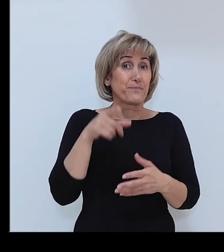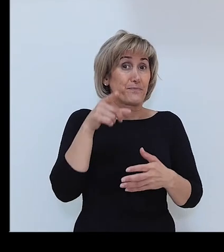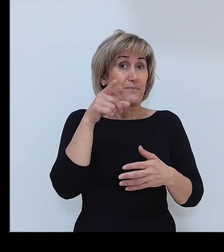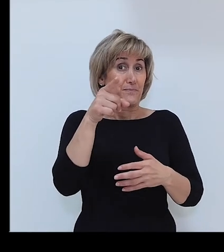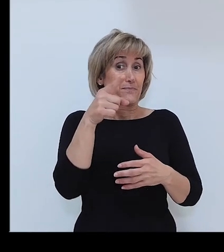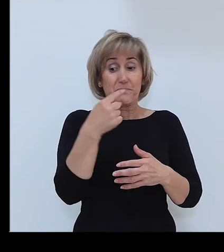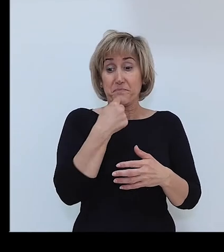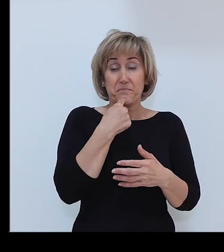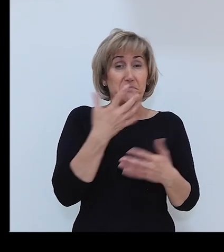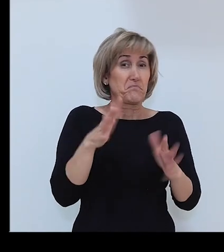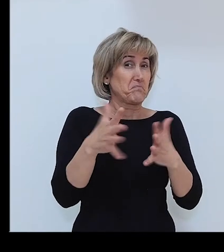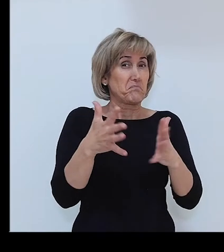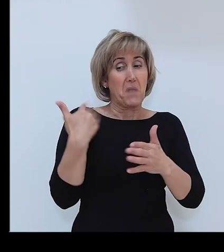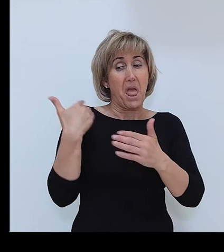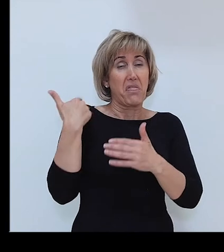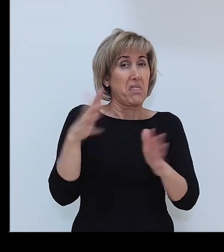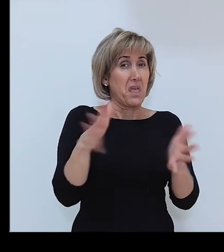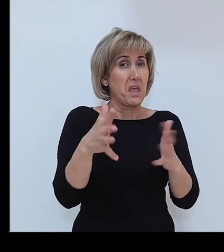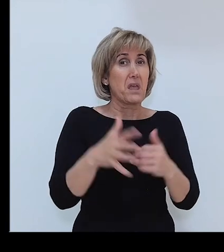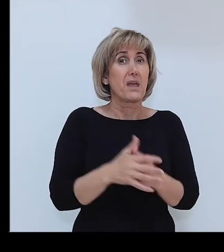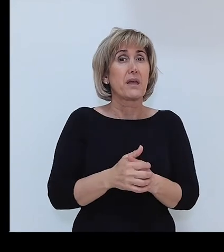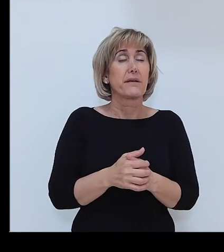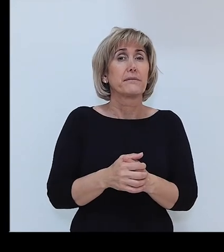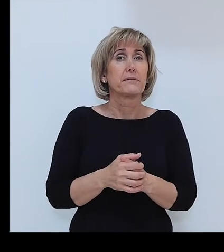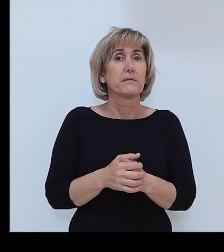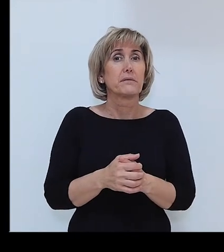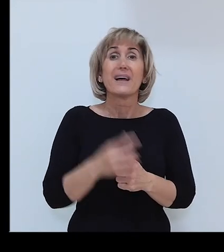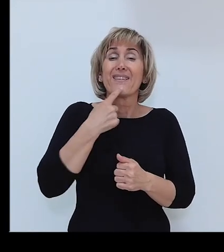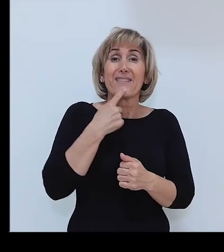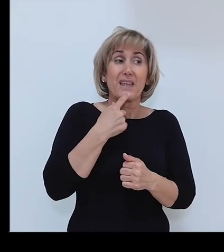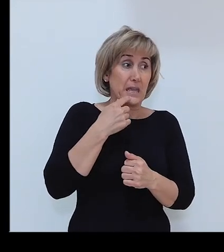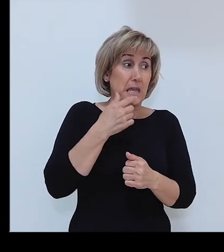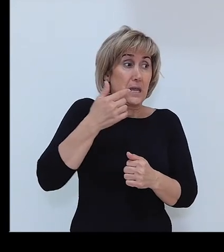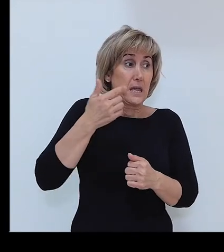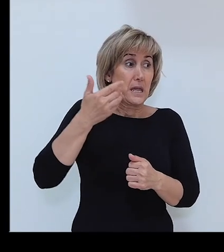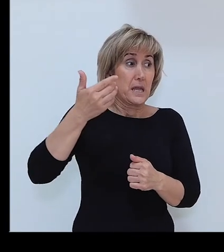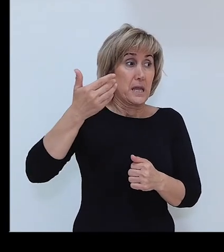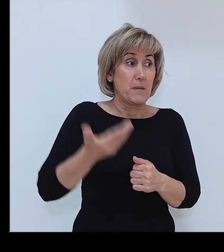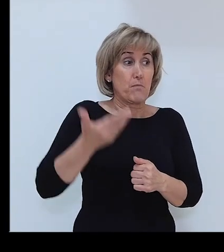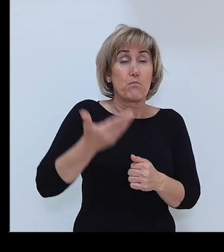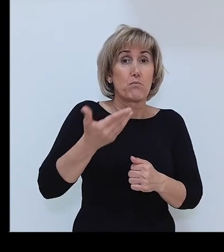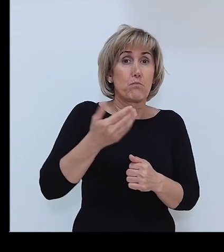diciendo hace casi dos siglos, ¿no? Que dices,